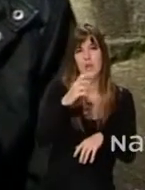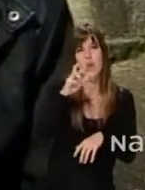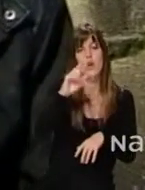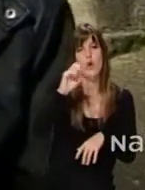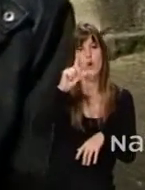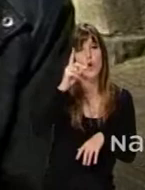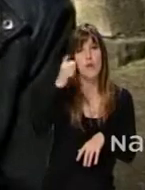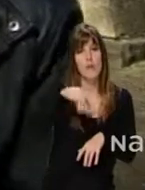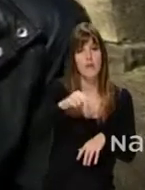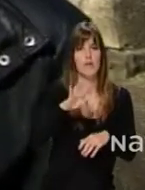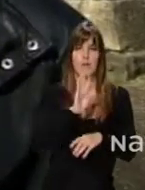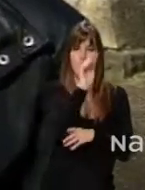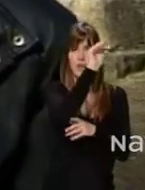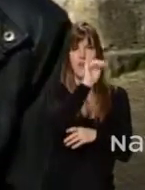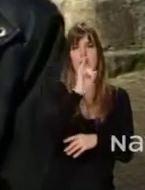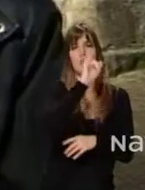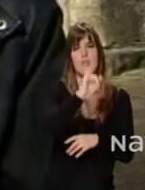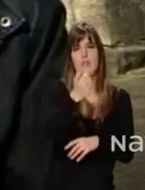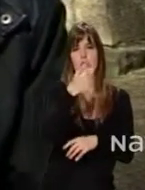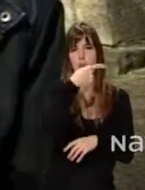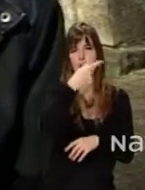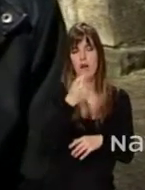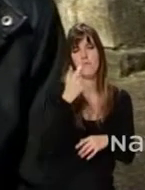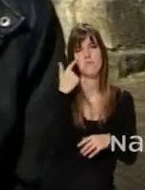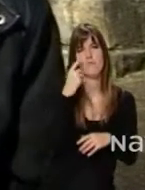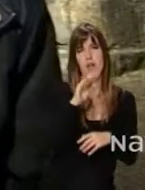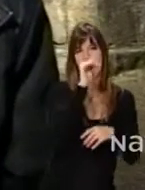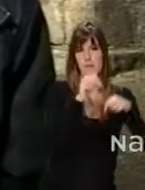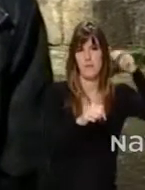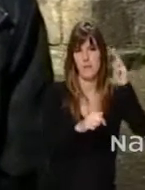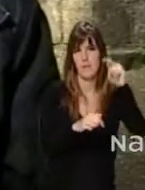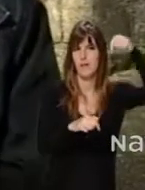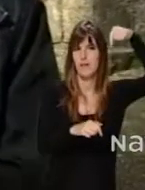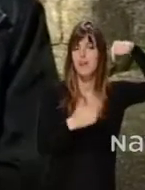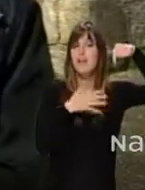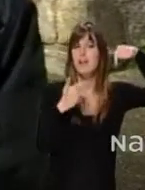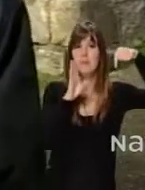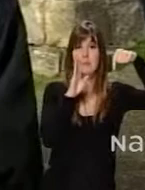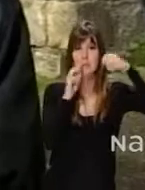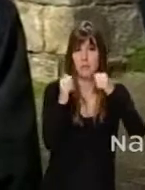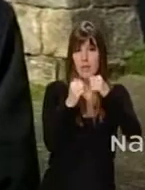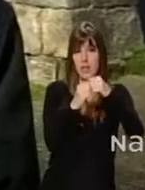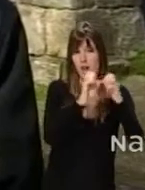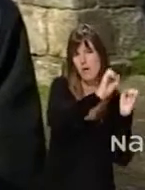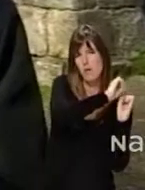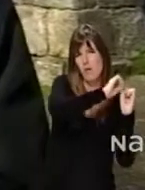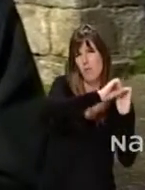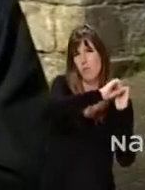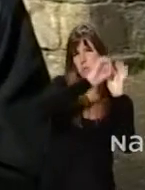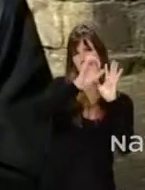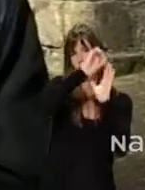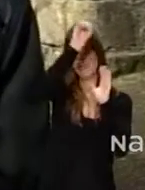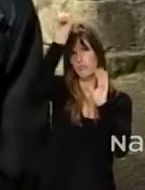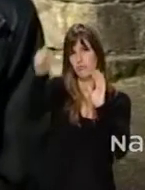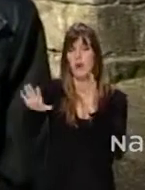estaba en Izaga, está en la parte de allá, y desde Izaga quiso tirar esta piedra hasta Roncesvalles, pero